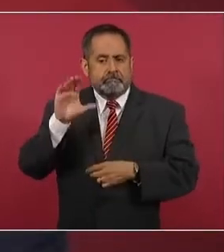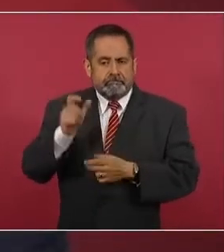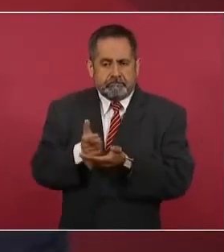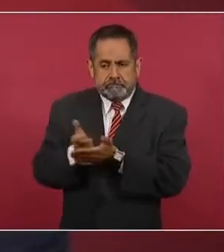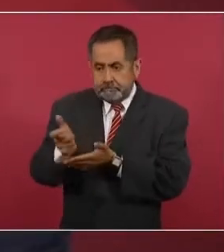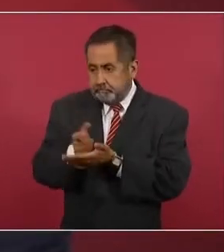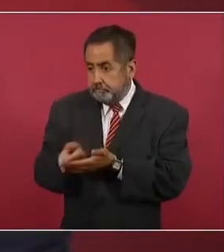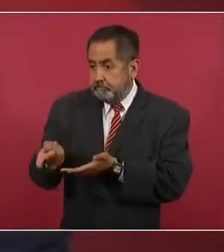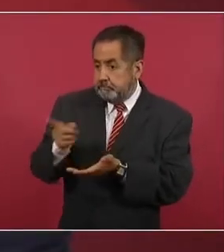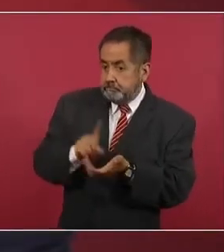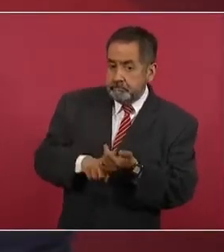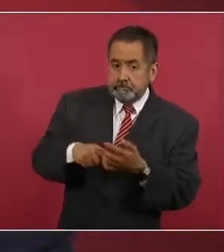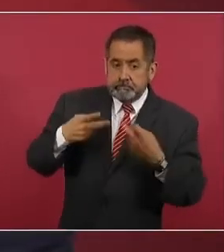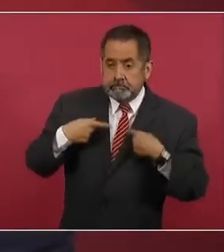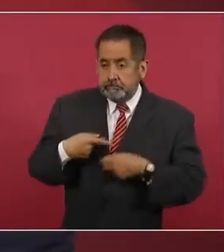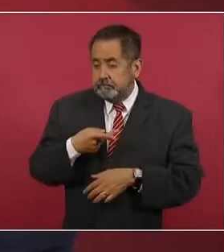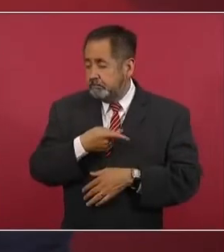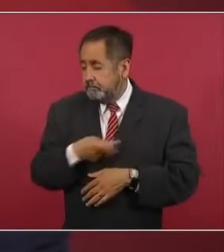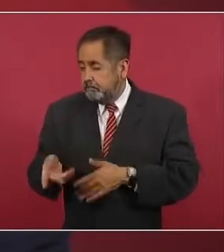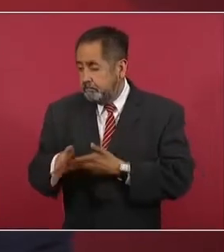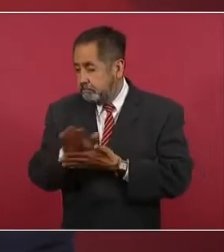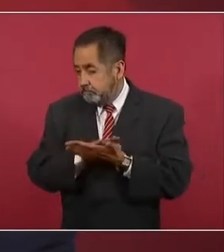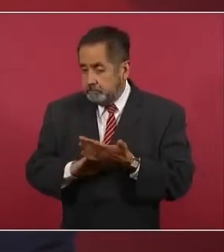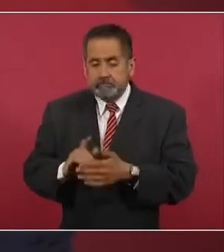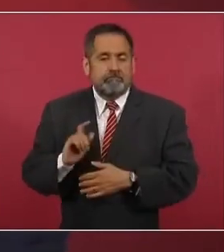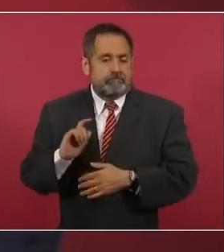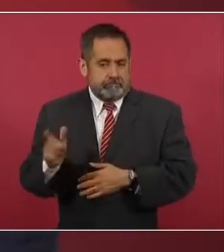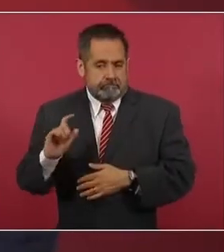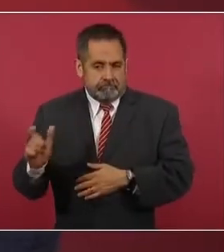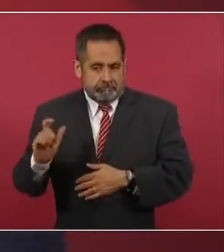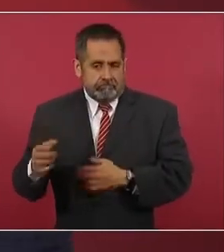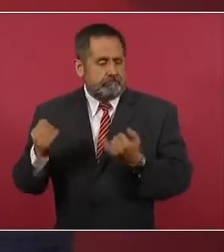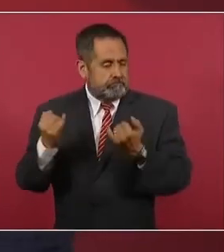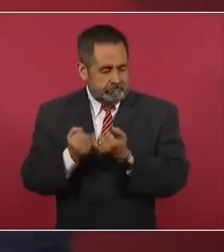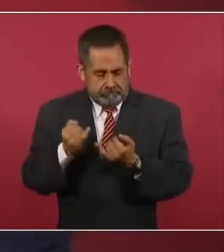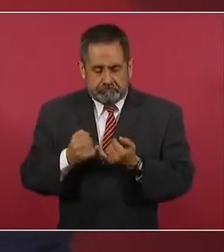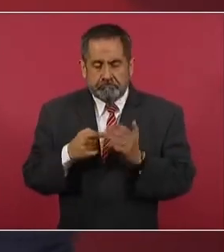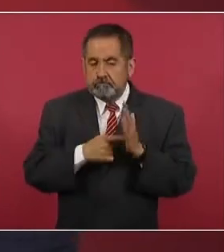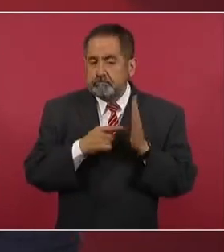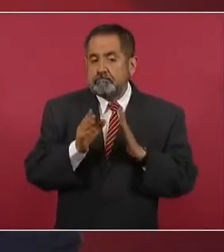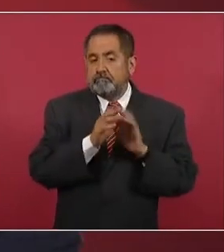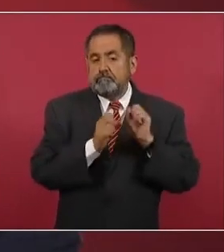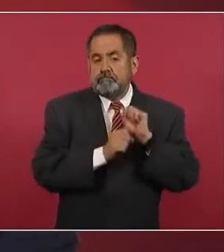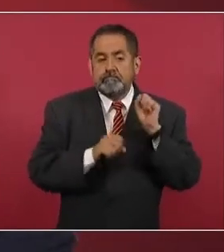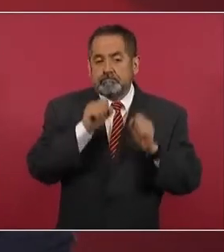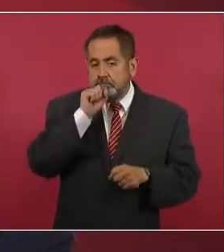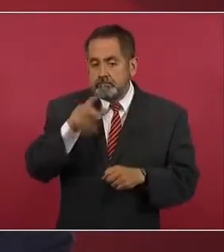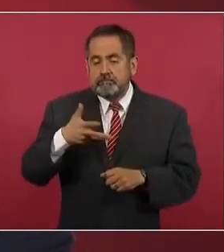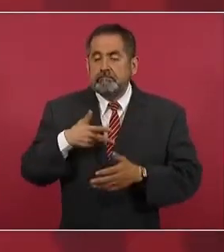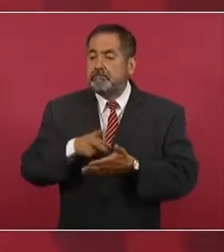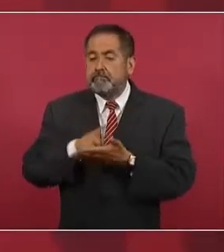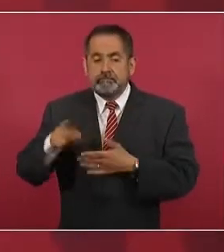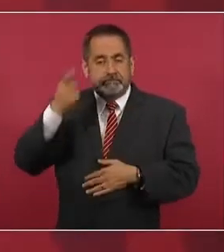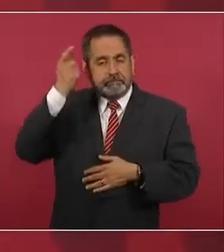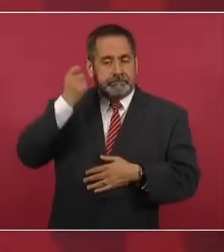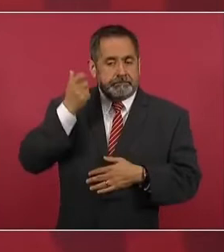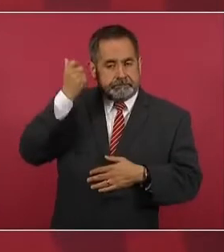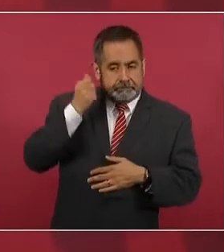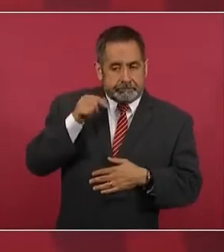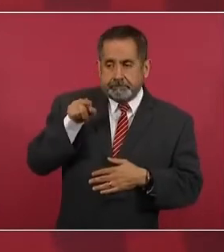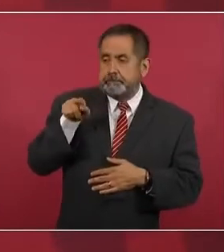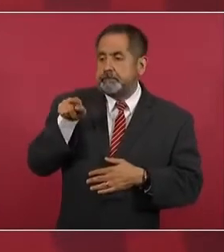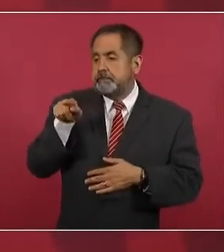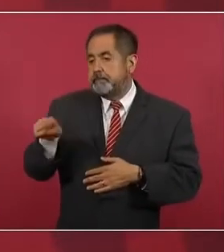de familia humilde, pobre, como el derecho a recibir una pensión si eres